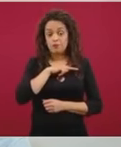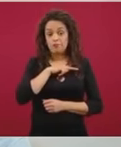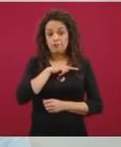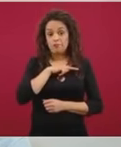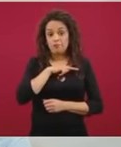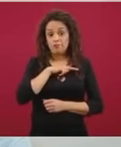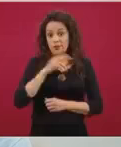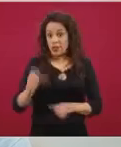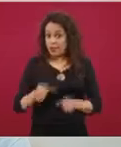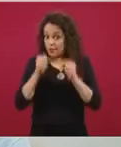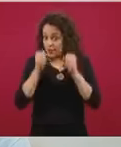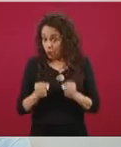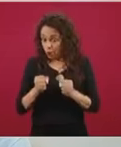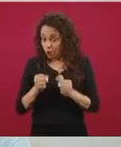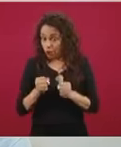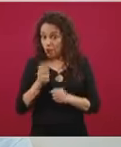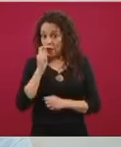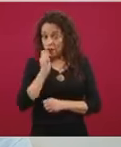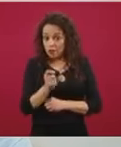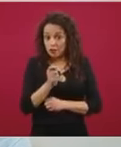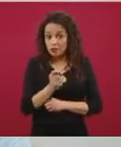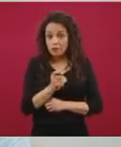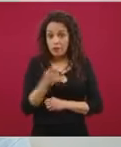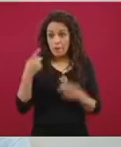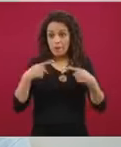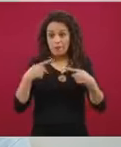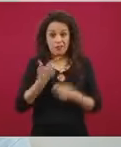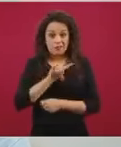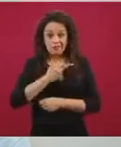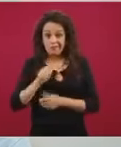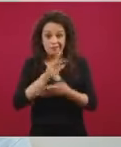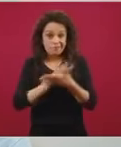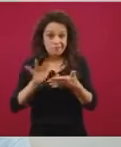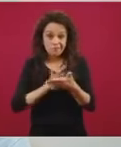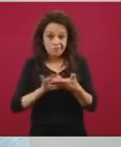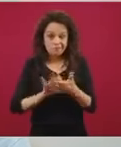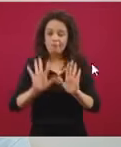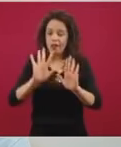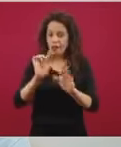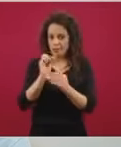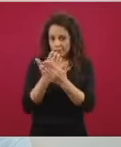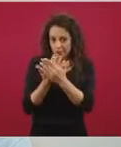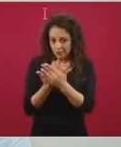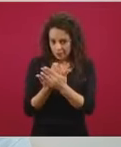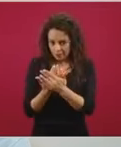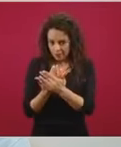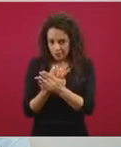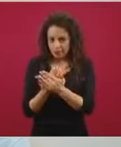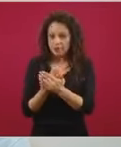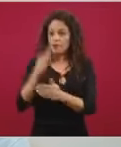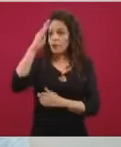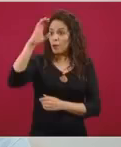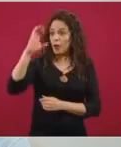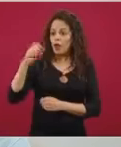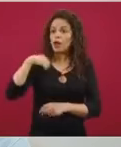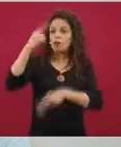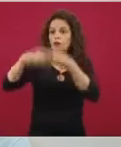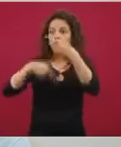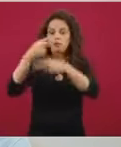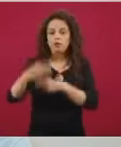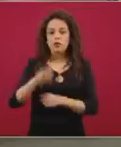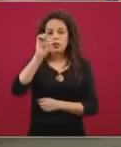Y tiene que ver en mucho con el acceso. El año pasado fuimos a San Quintín, en Baja California, porque era